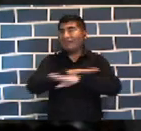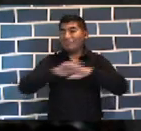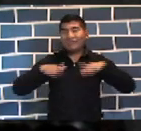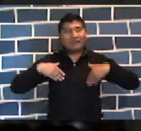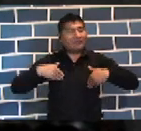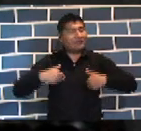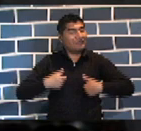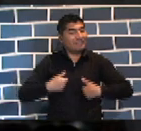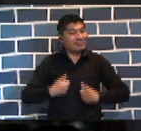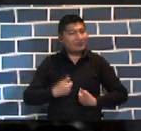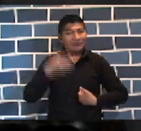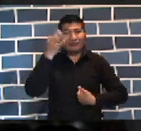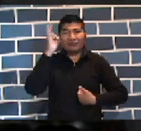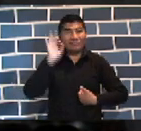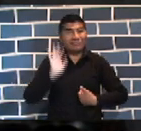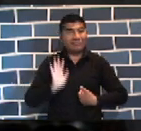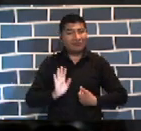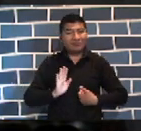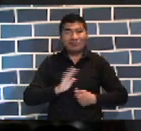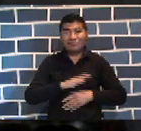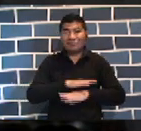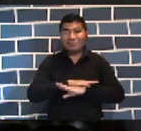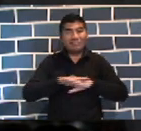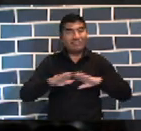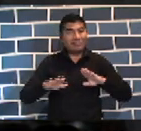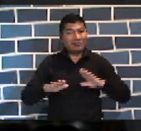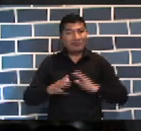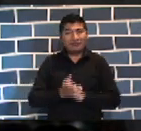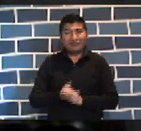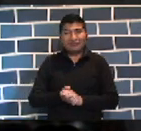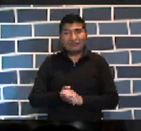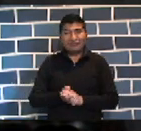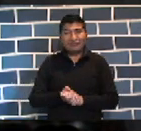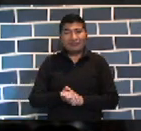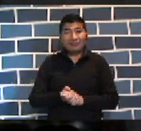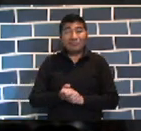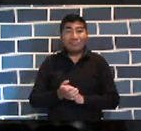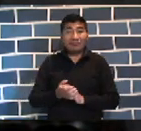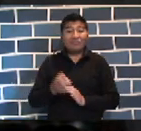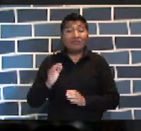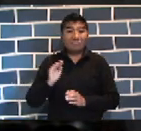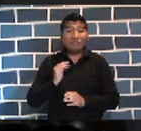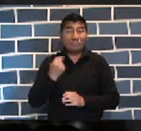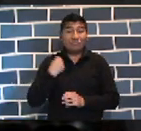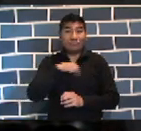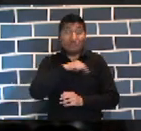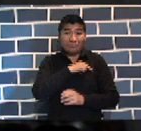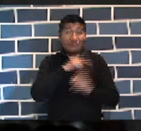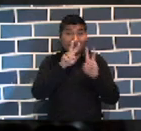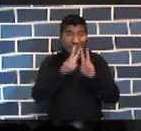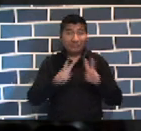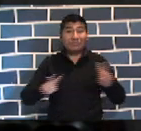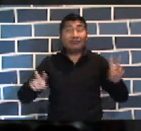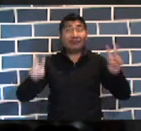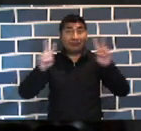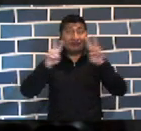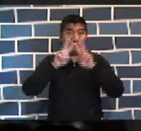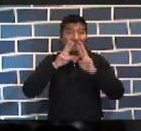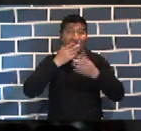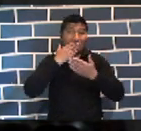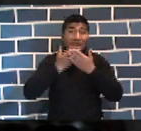en su labor evangelizadora que realizan y que apreciamos enormemente. Que el buen